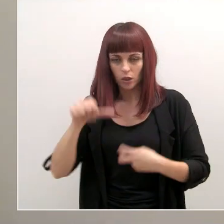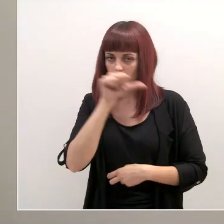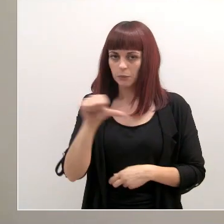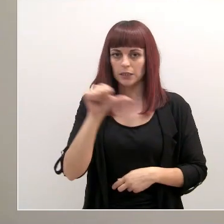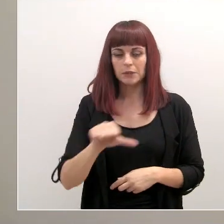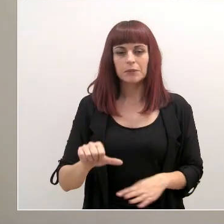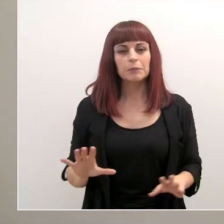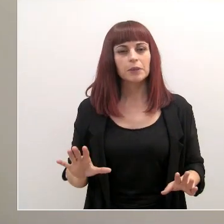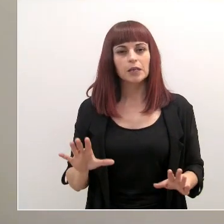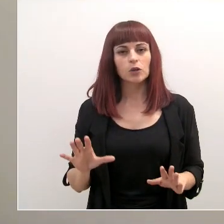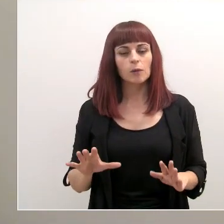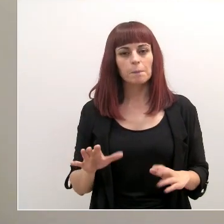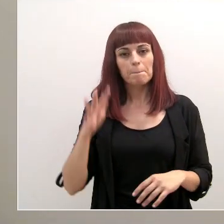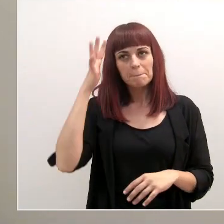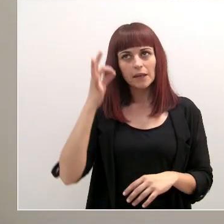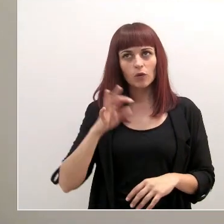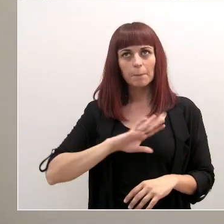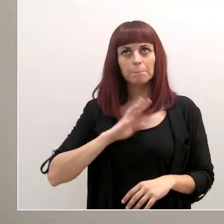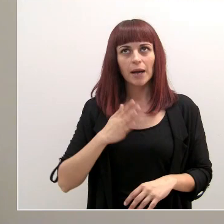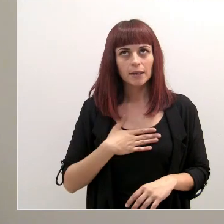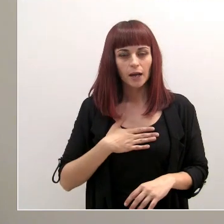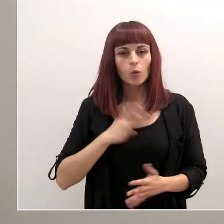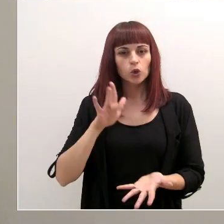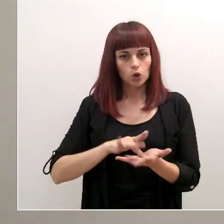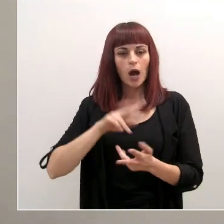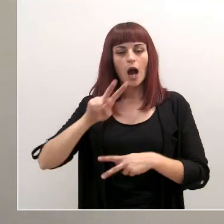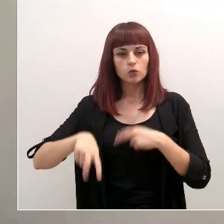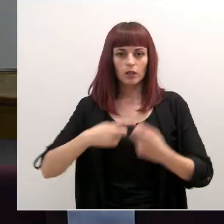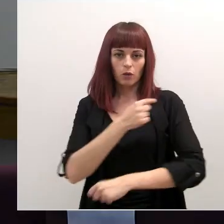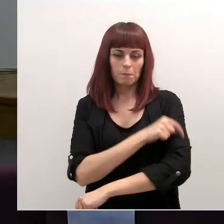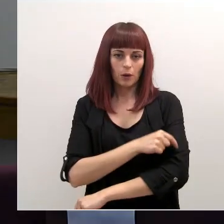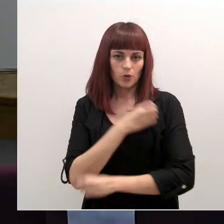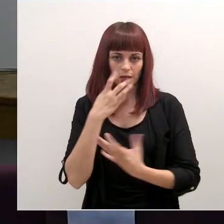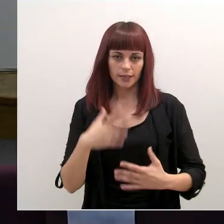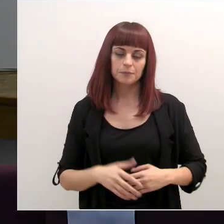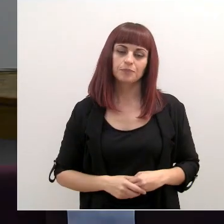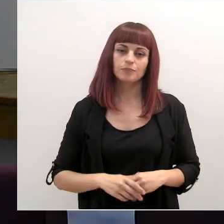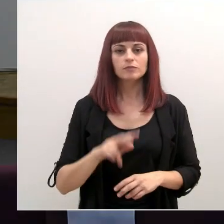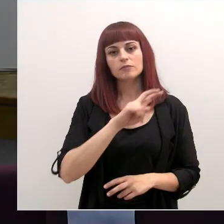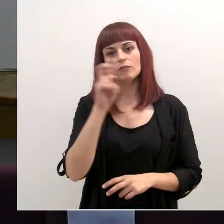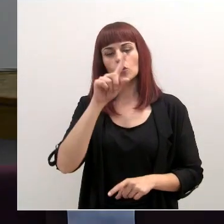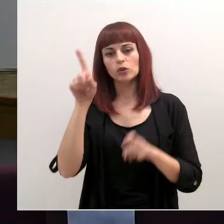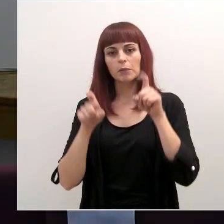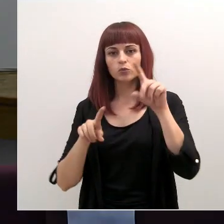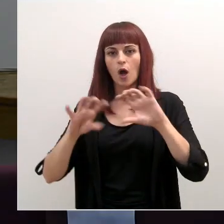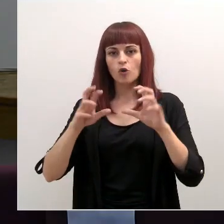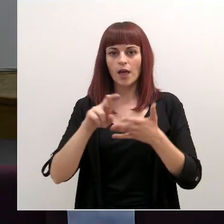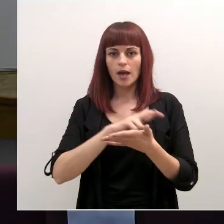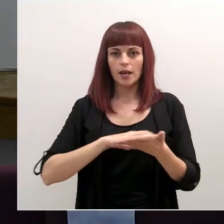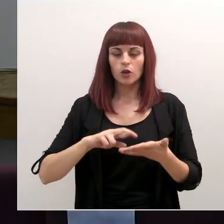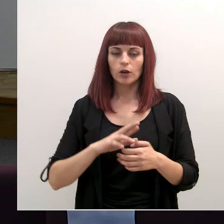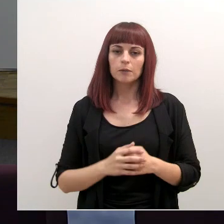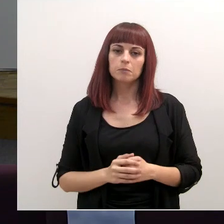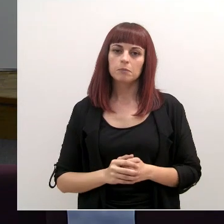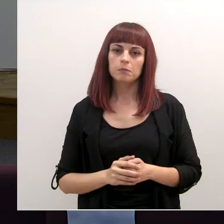que no tengo yo, creo que es mañana cuando se actualizan. Claro. Otra pregunta de Onda Regional: ¿por qué